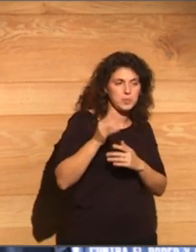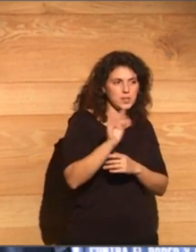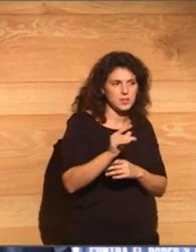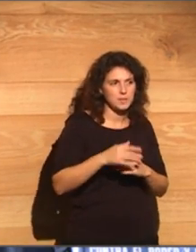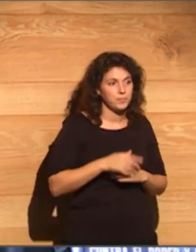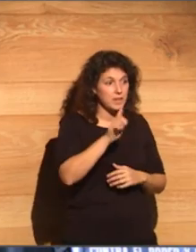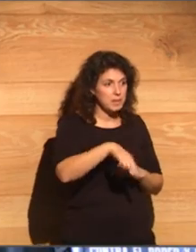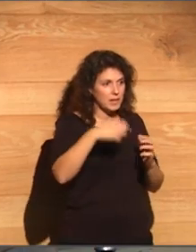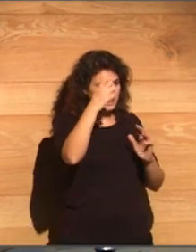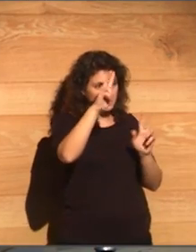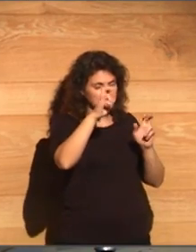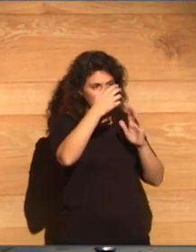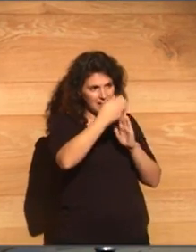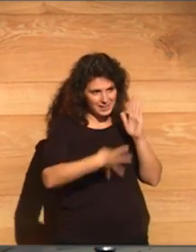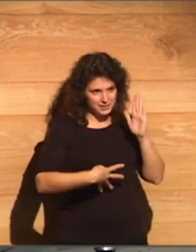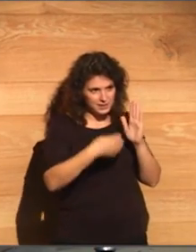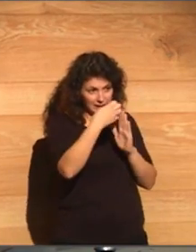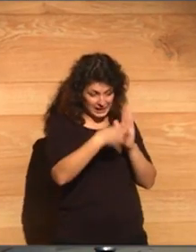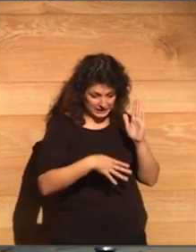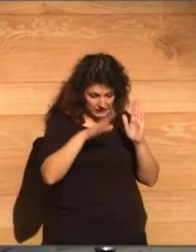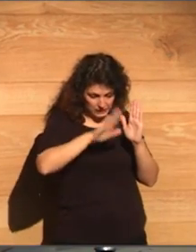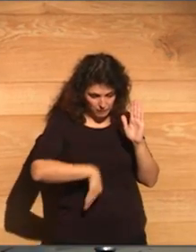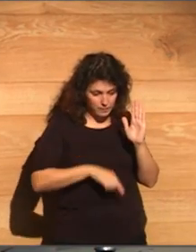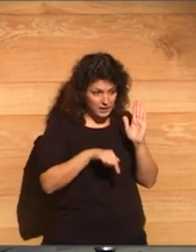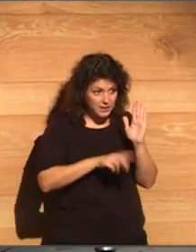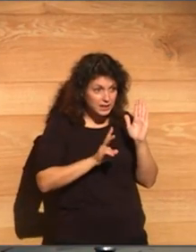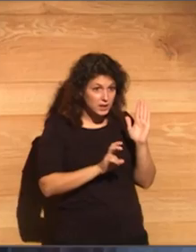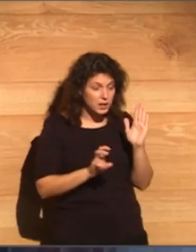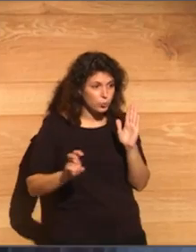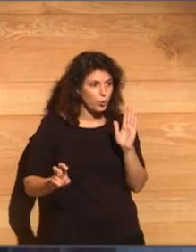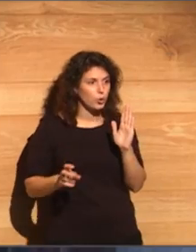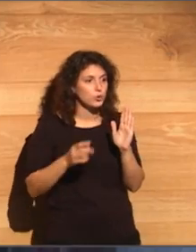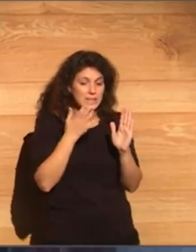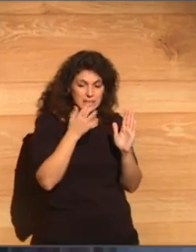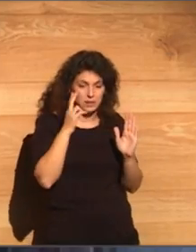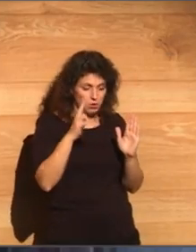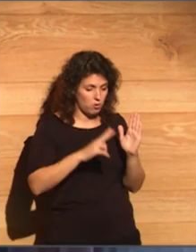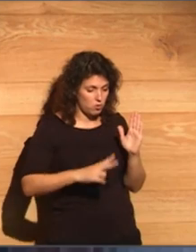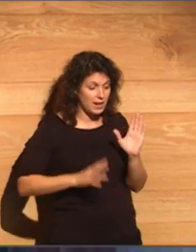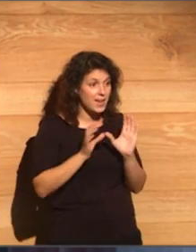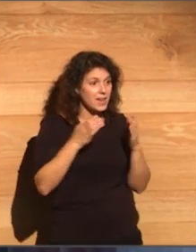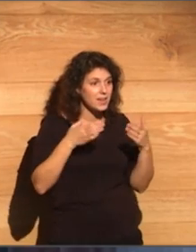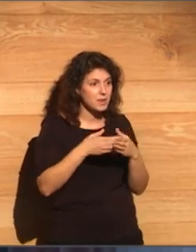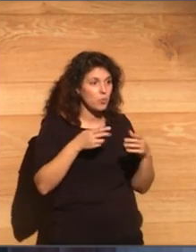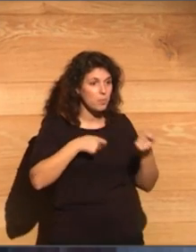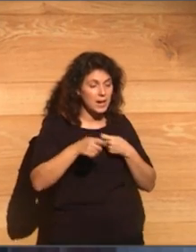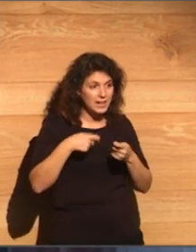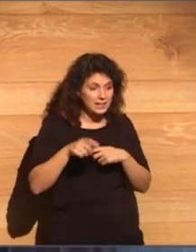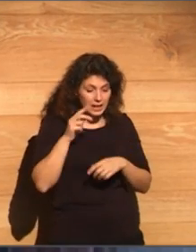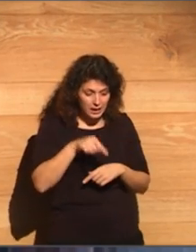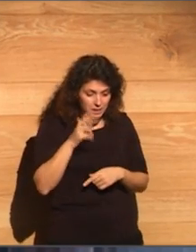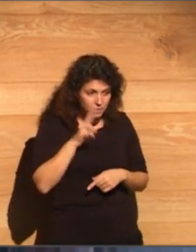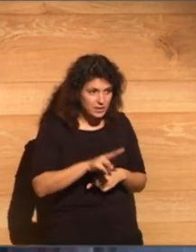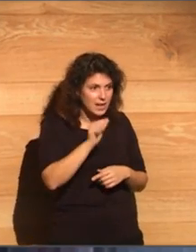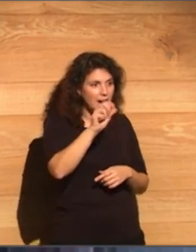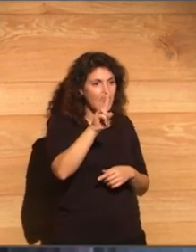las listas del final, de los títulos de crédito, cuando tú lees el equipo de marketing, tienes ahí a los